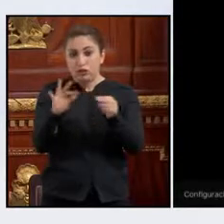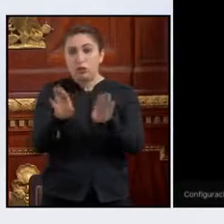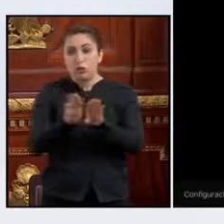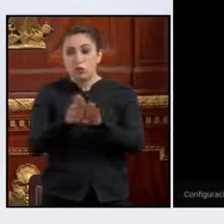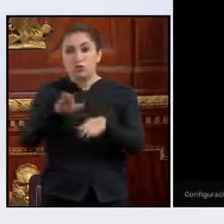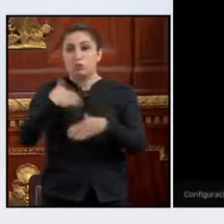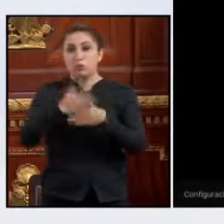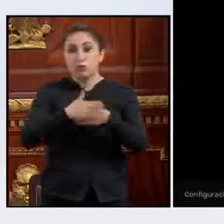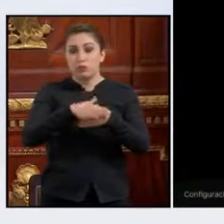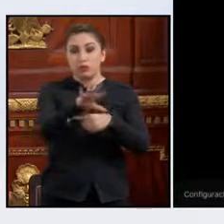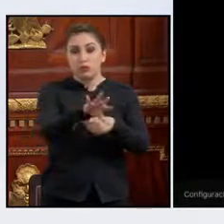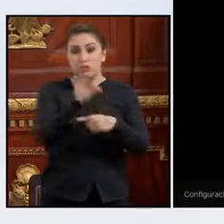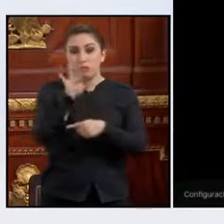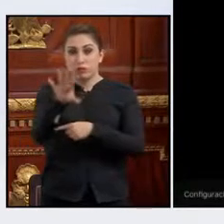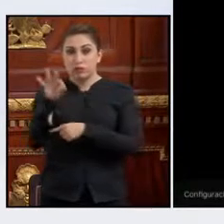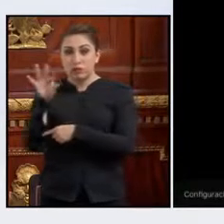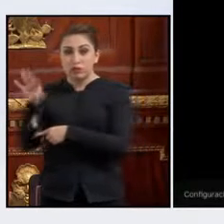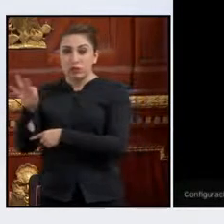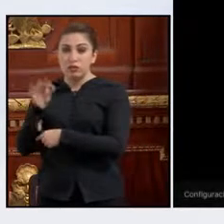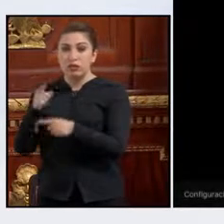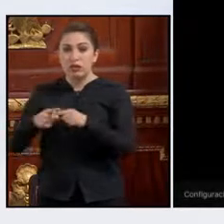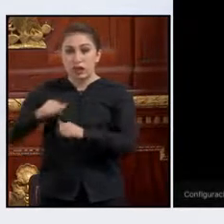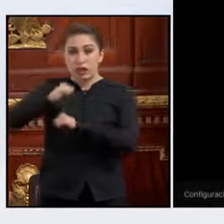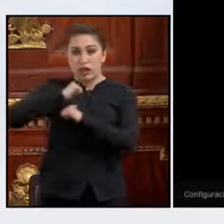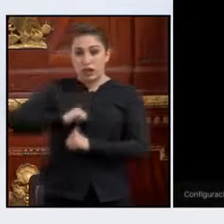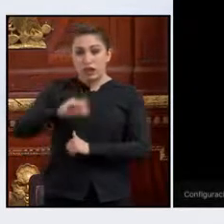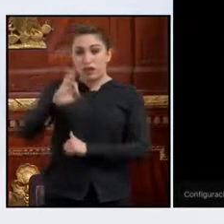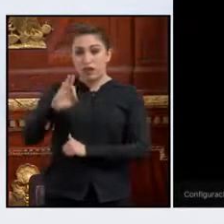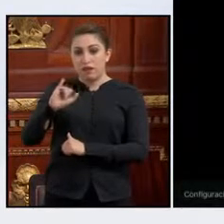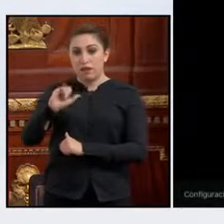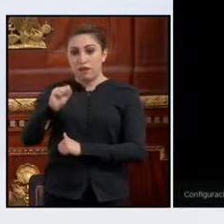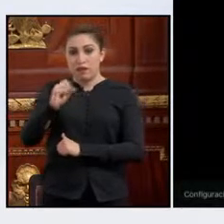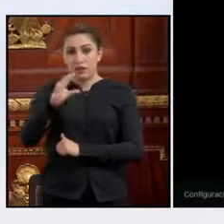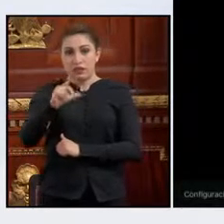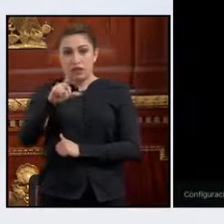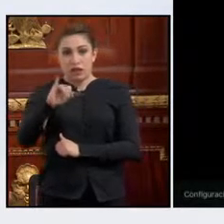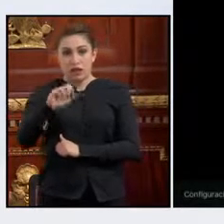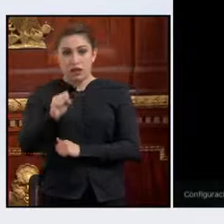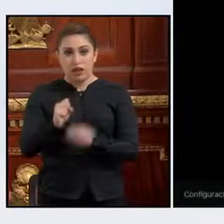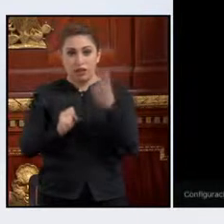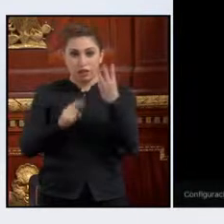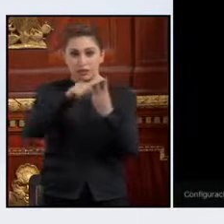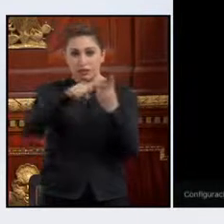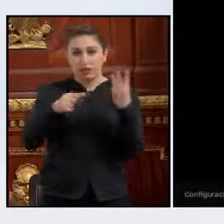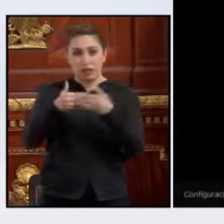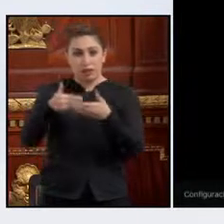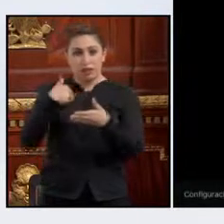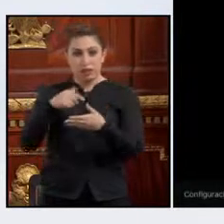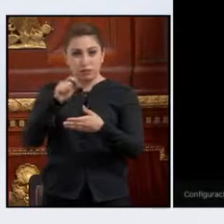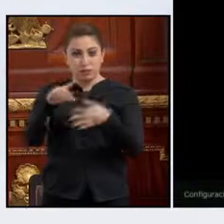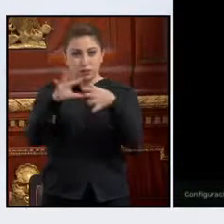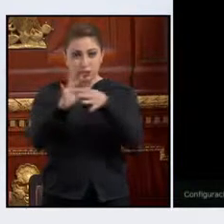mejores perfiles que puedan precisamente ser mujeres y hombres que vengan